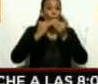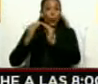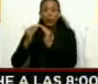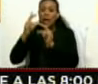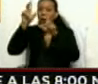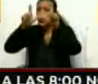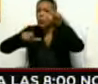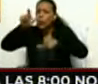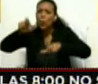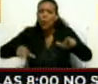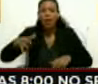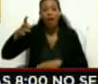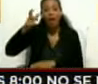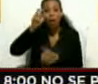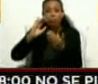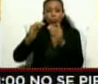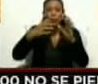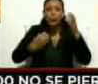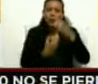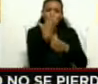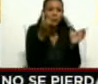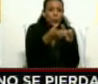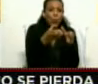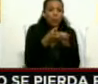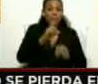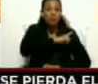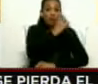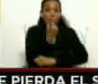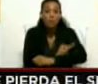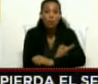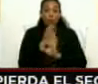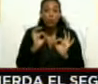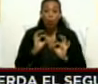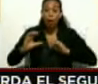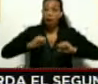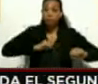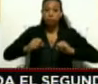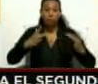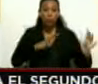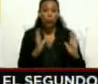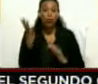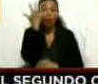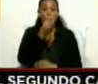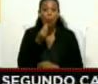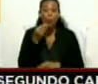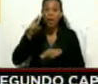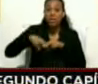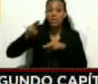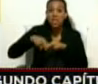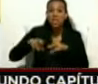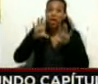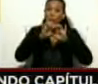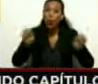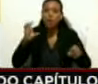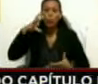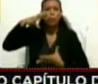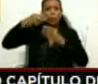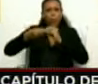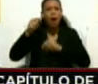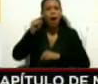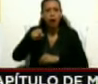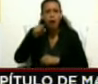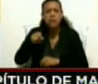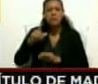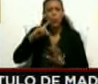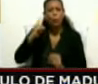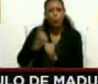las administraciones, para reforzar la acción de los jóvenes, de los niños, su educación, pero también para